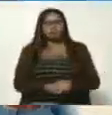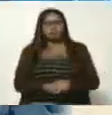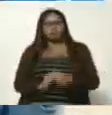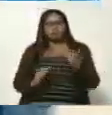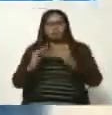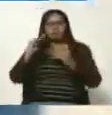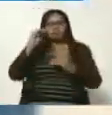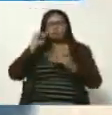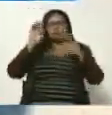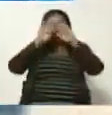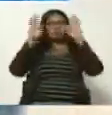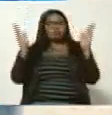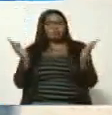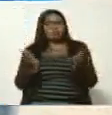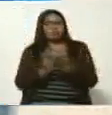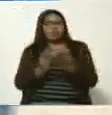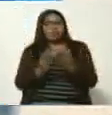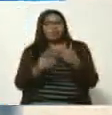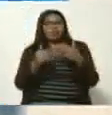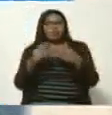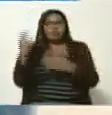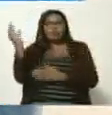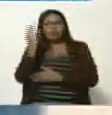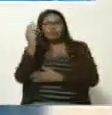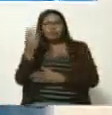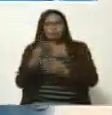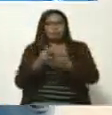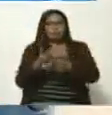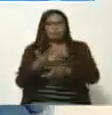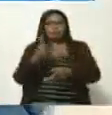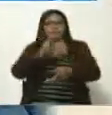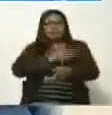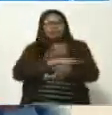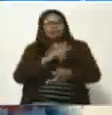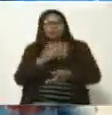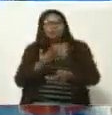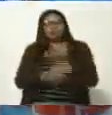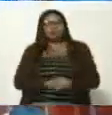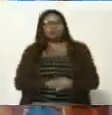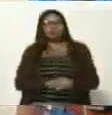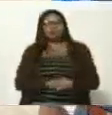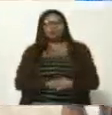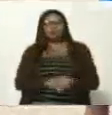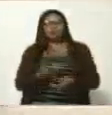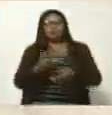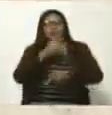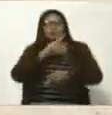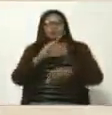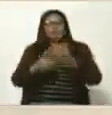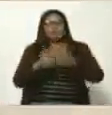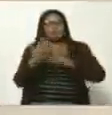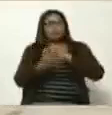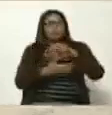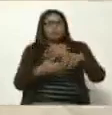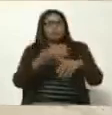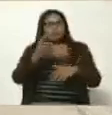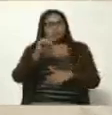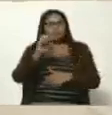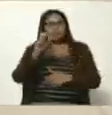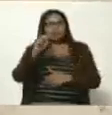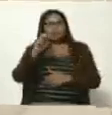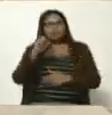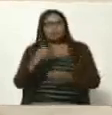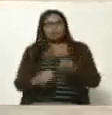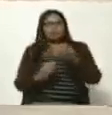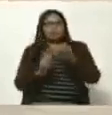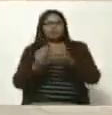a nivel mundial los precios de los fertilizantes, en Colombia se triplican o se aumenta aún más por la crisis de Monómeros.